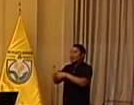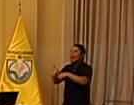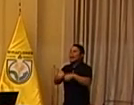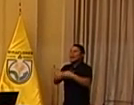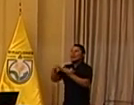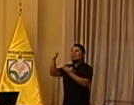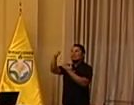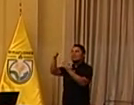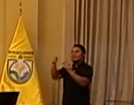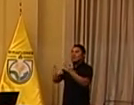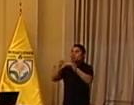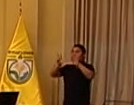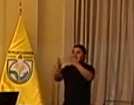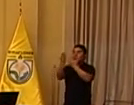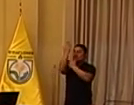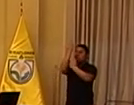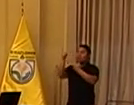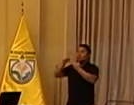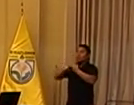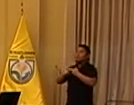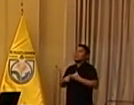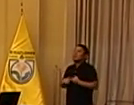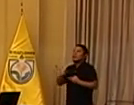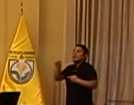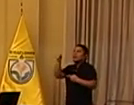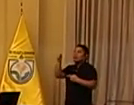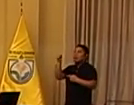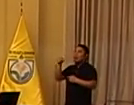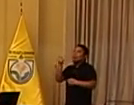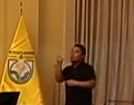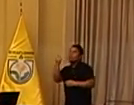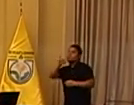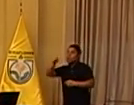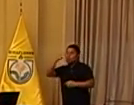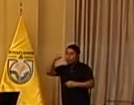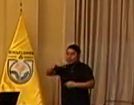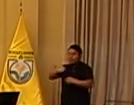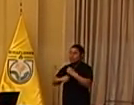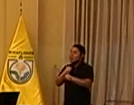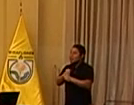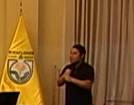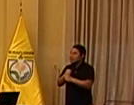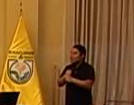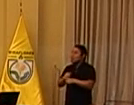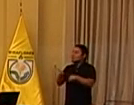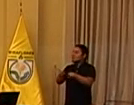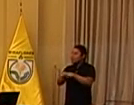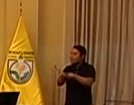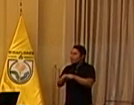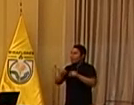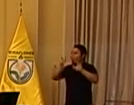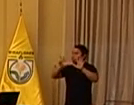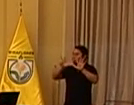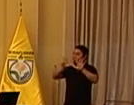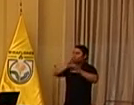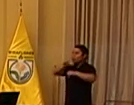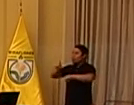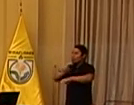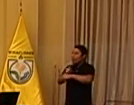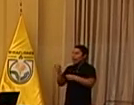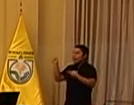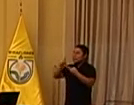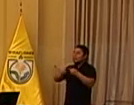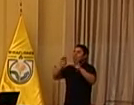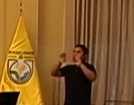desde las 8 de la mañana hasta las 10 horas del día 11 de junio del presente año, así como desde las 8 horas hasta las